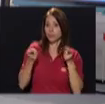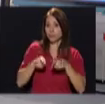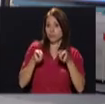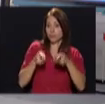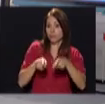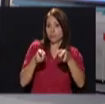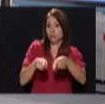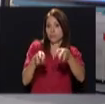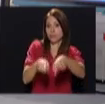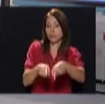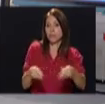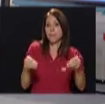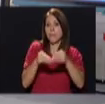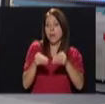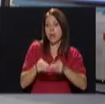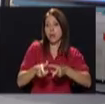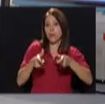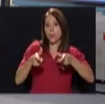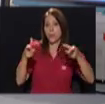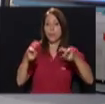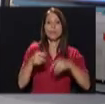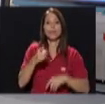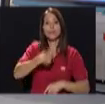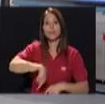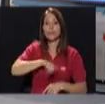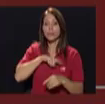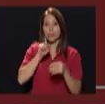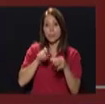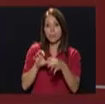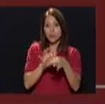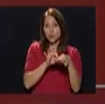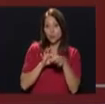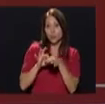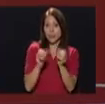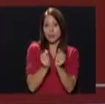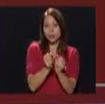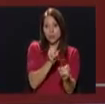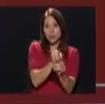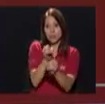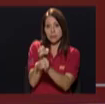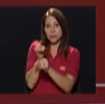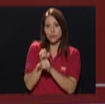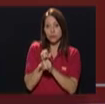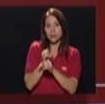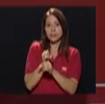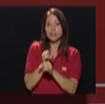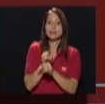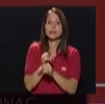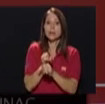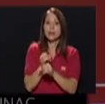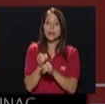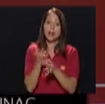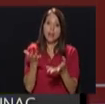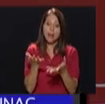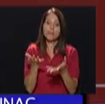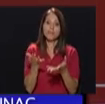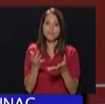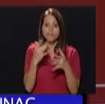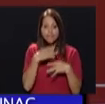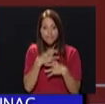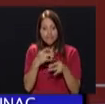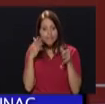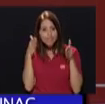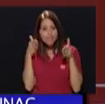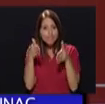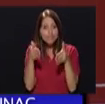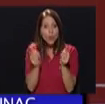Sí, definitivamente es una problemática que está aumentando y justamente tenemos que coordinar con las instituciones